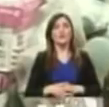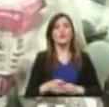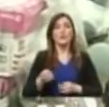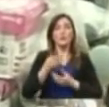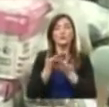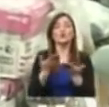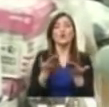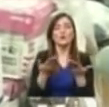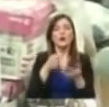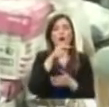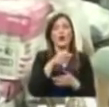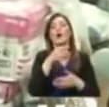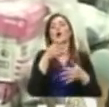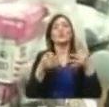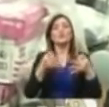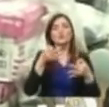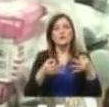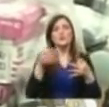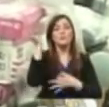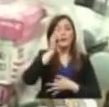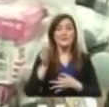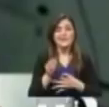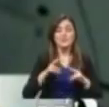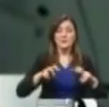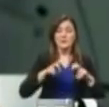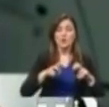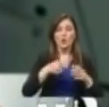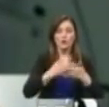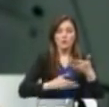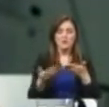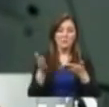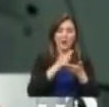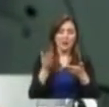que consta en la asistencia penal otorgada por Brasil. Esto incluye